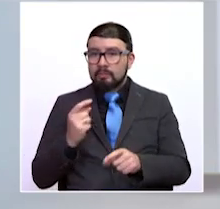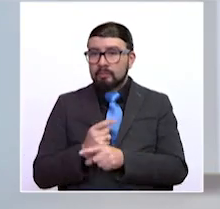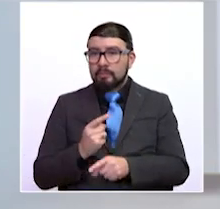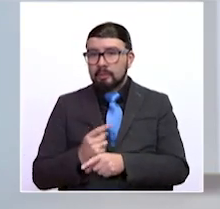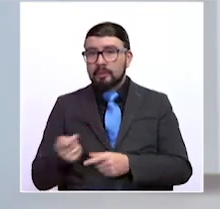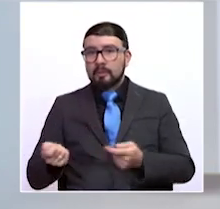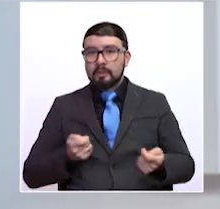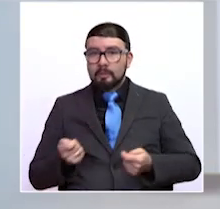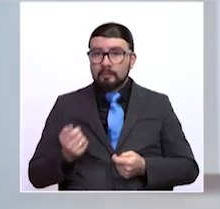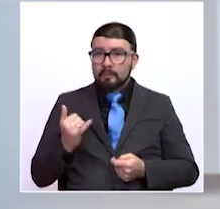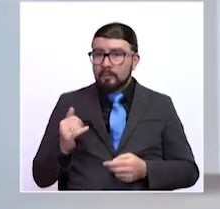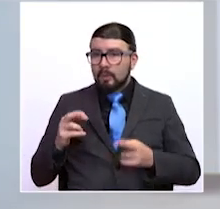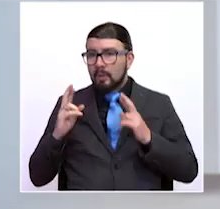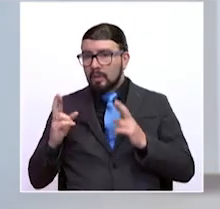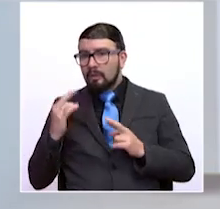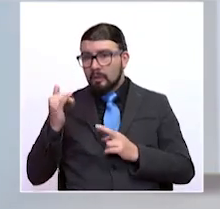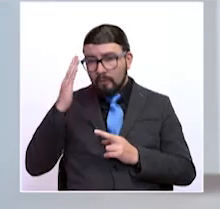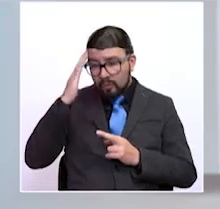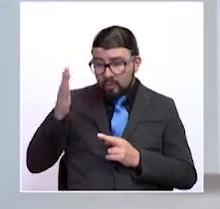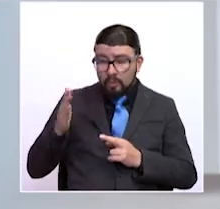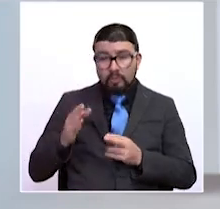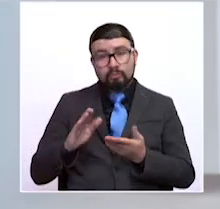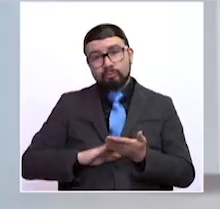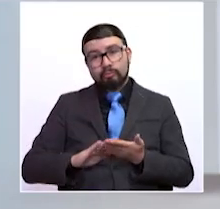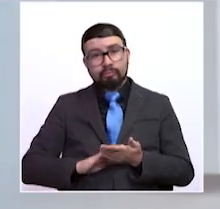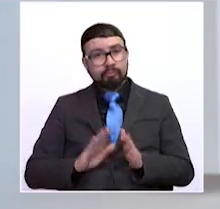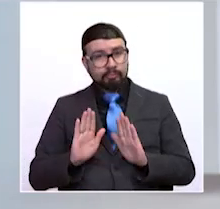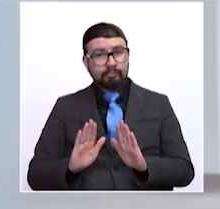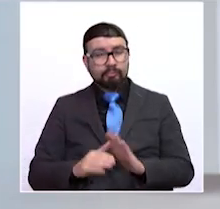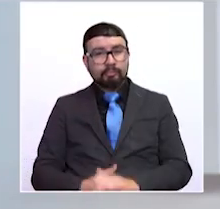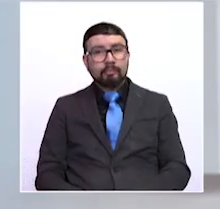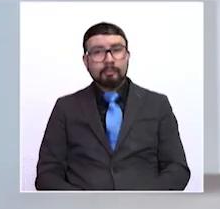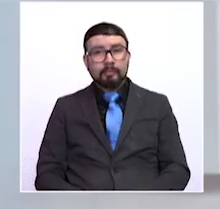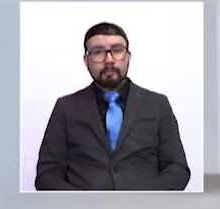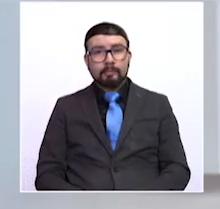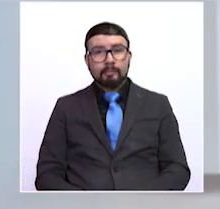ojalá algún día no tuviéramos que tocar. Ya regresamos.